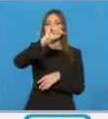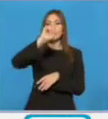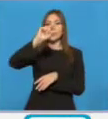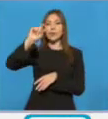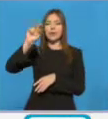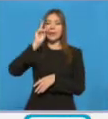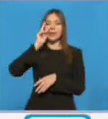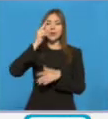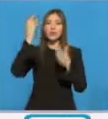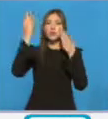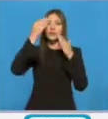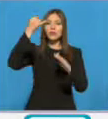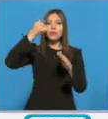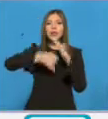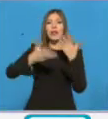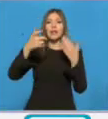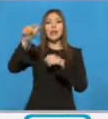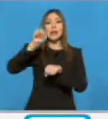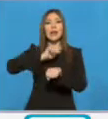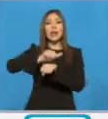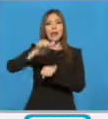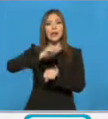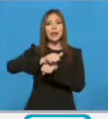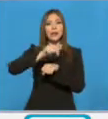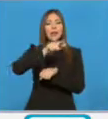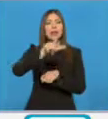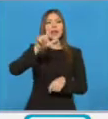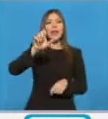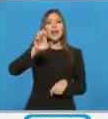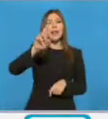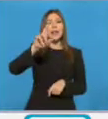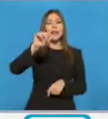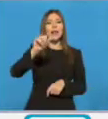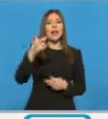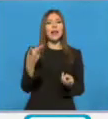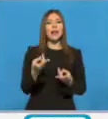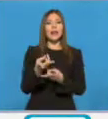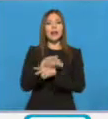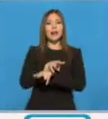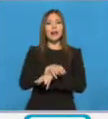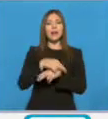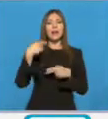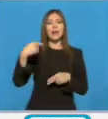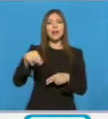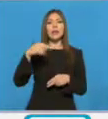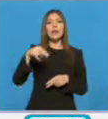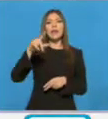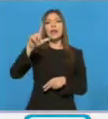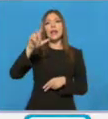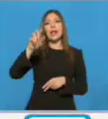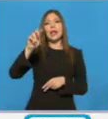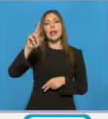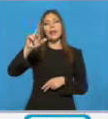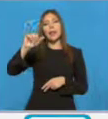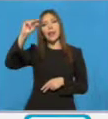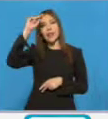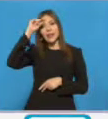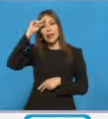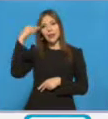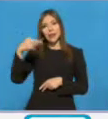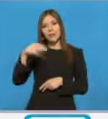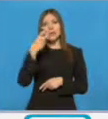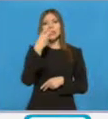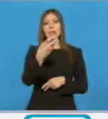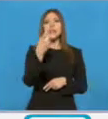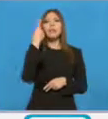se han hecho en Argentina, a este tipo de letras que escribimos al revés se les llama letras inteligentes. ¿En serio? Son particulares para